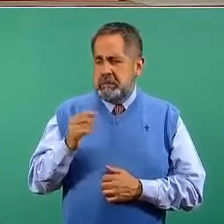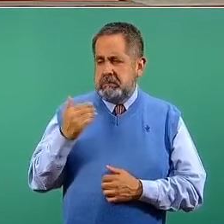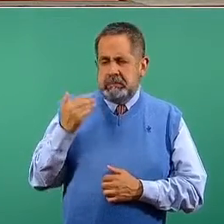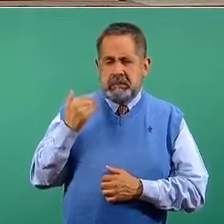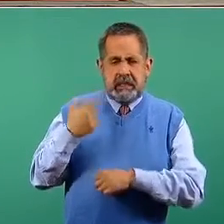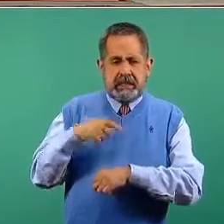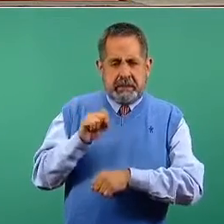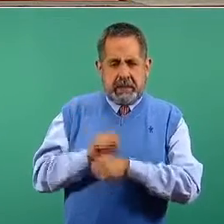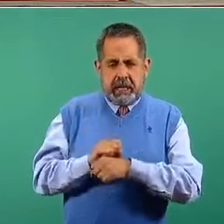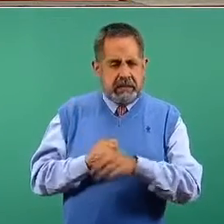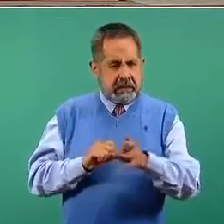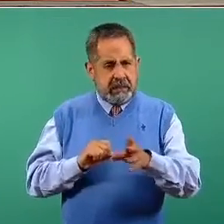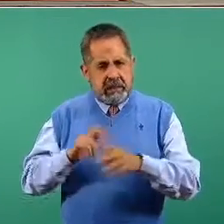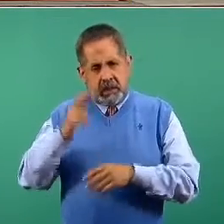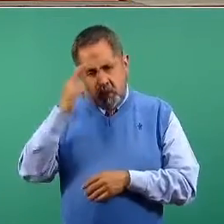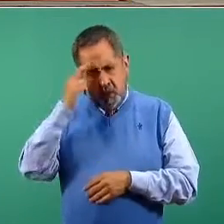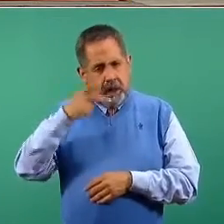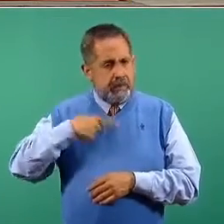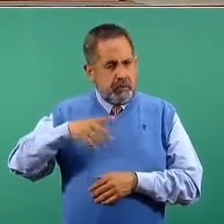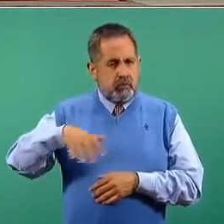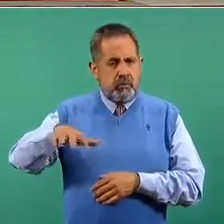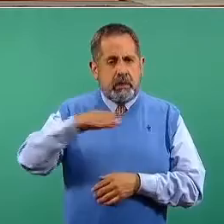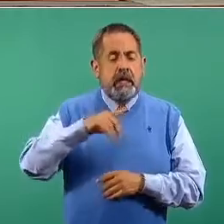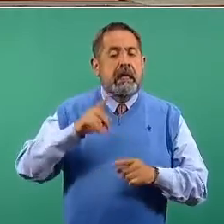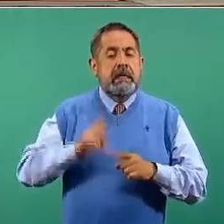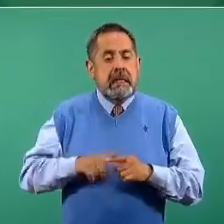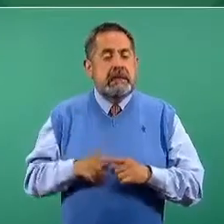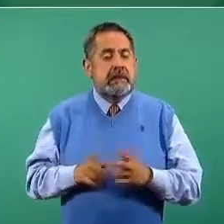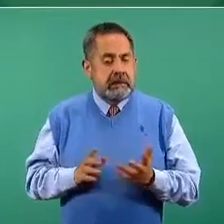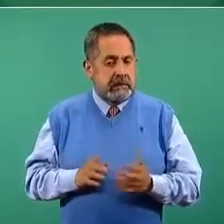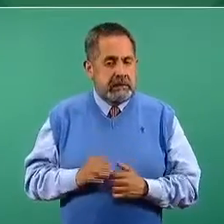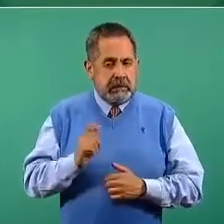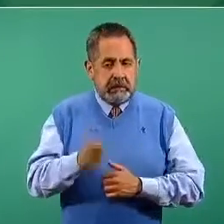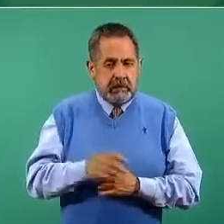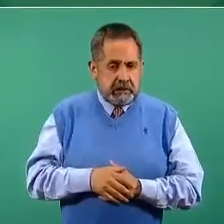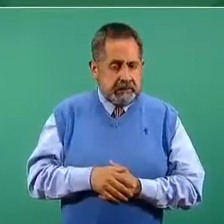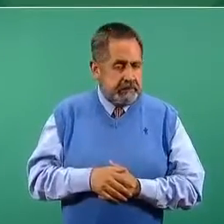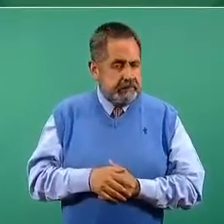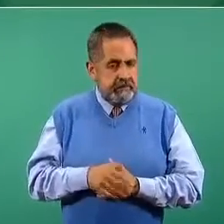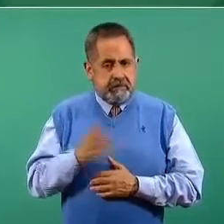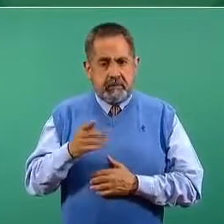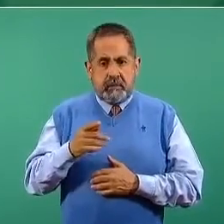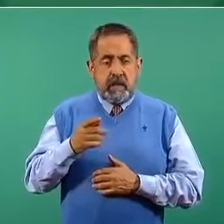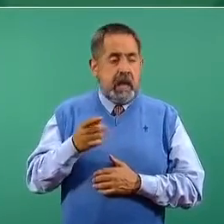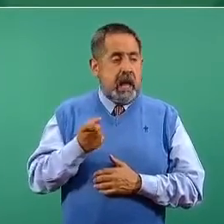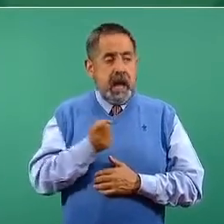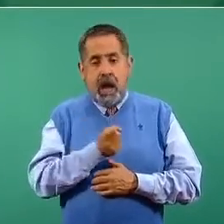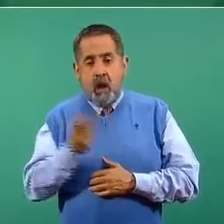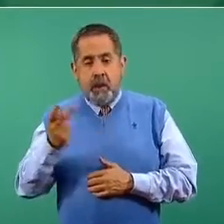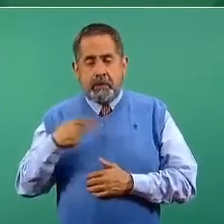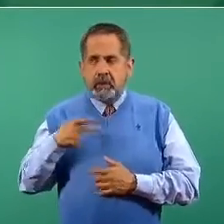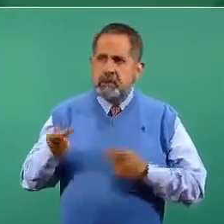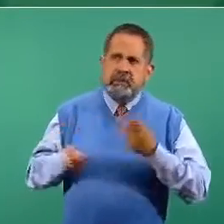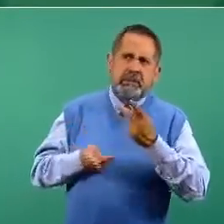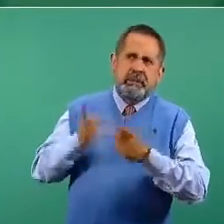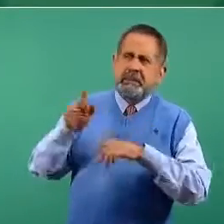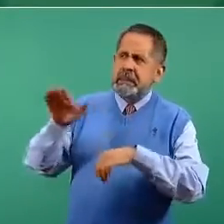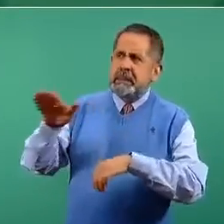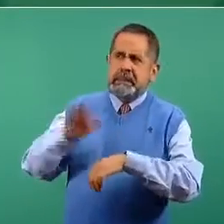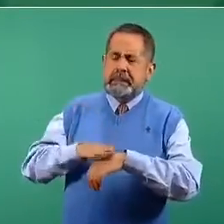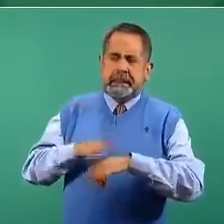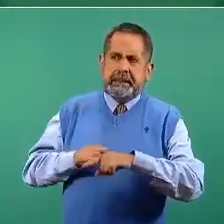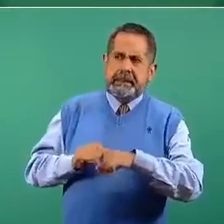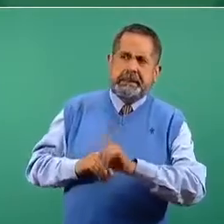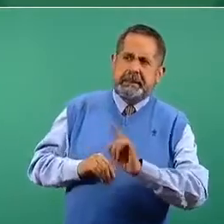recientes, recordará el público que fue sujeta de una serie de planteamientos por parte